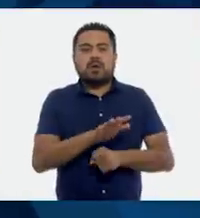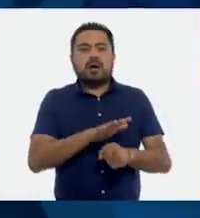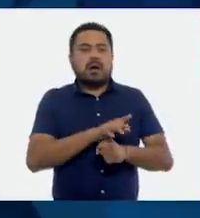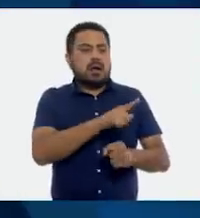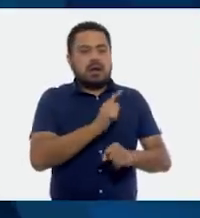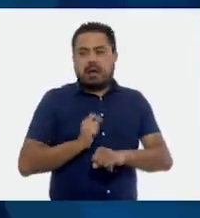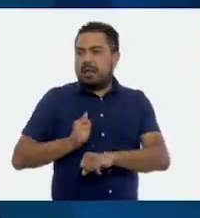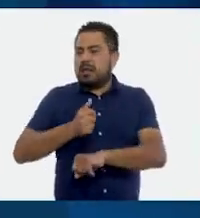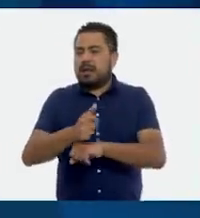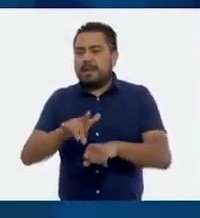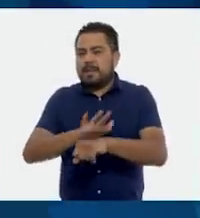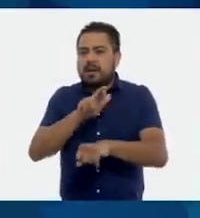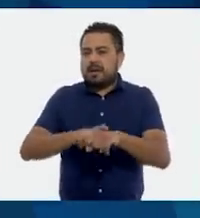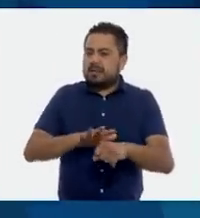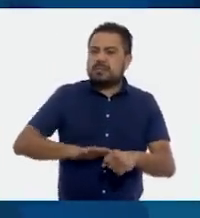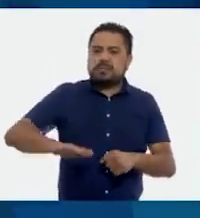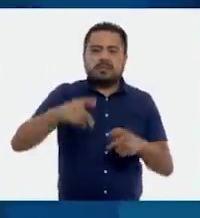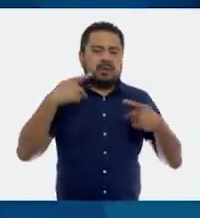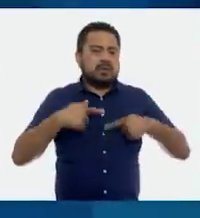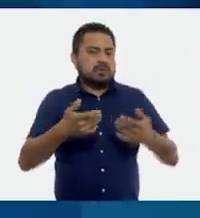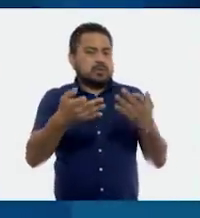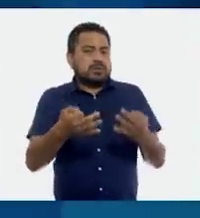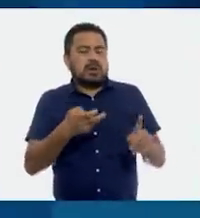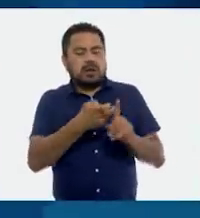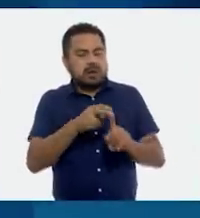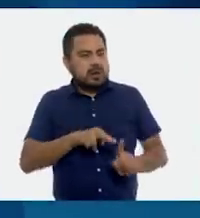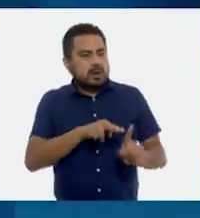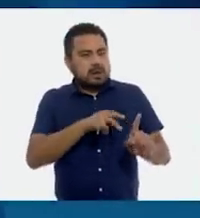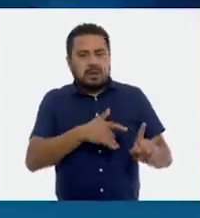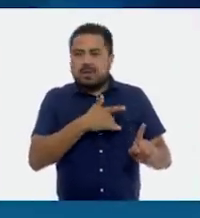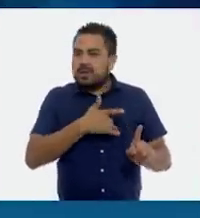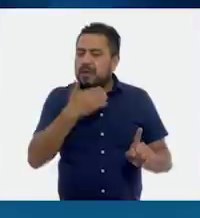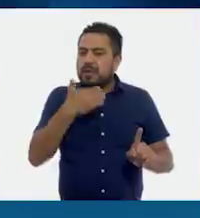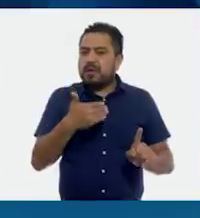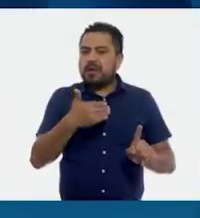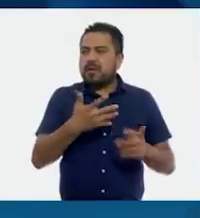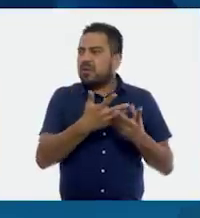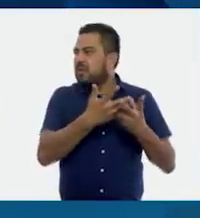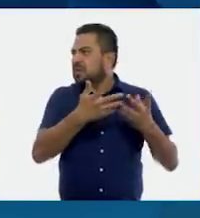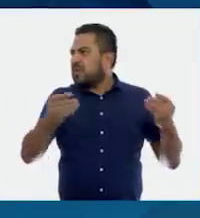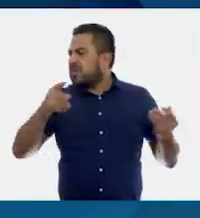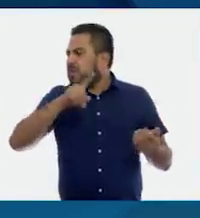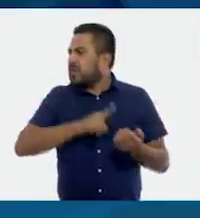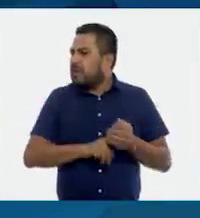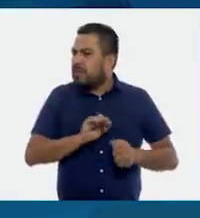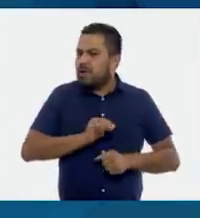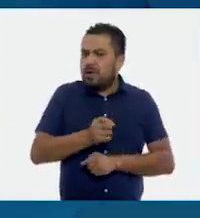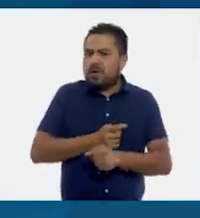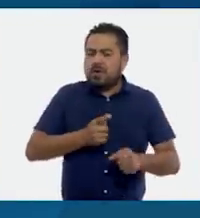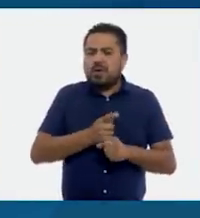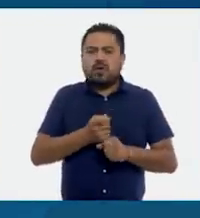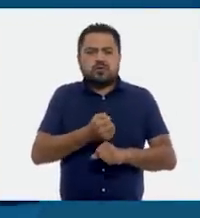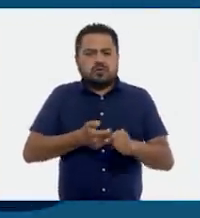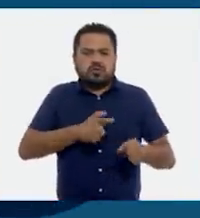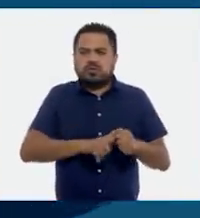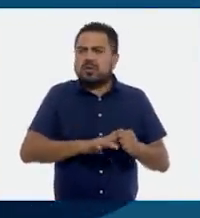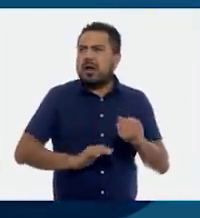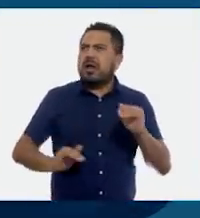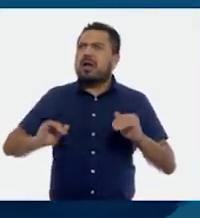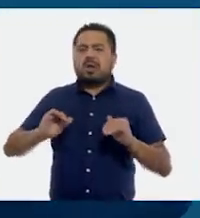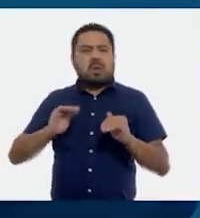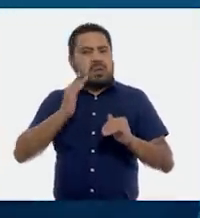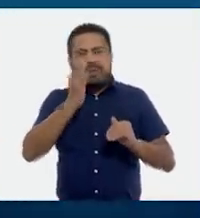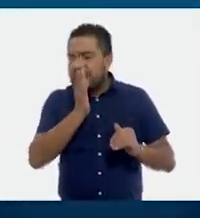sumida la mayoría de la población, en esa realidad eran visibles escenarios desoladores. Las posibilidades de ascenso social eran casi